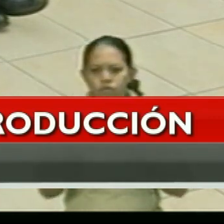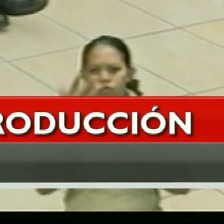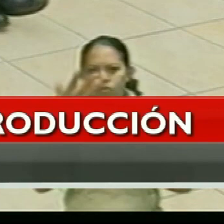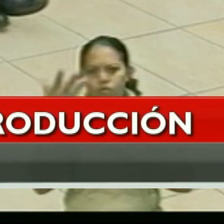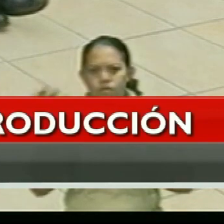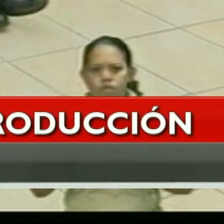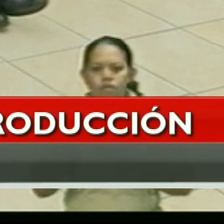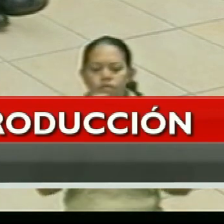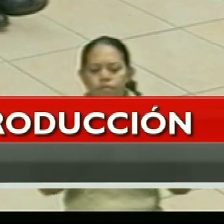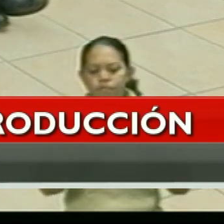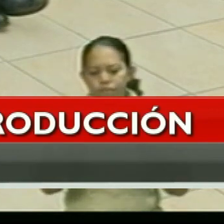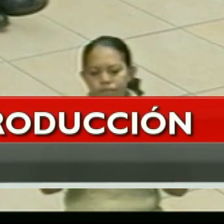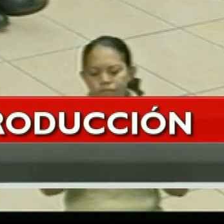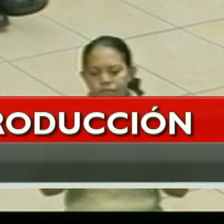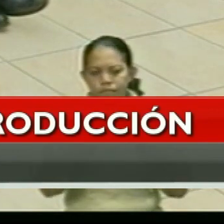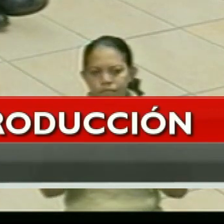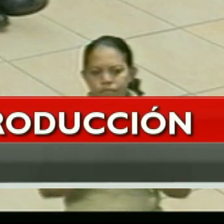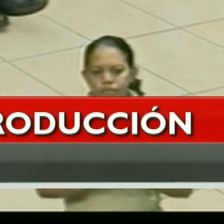2.965 millones de dólares,